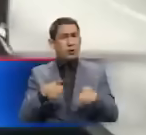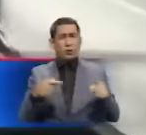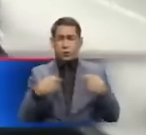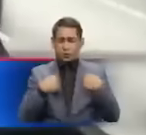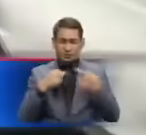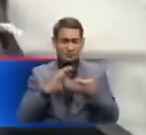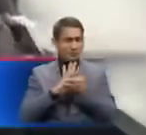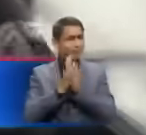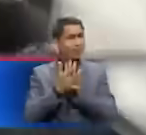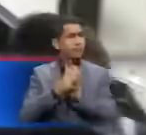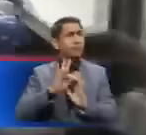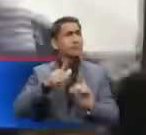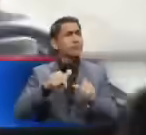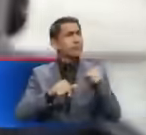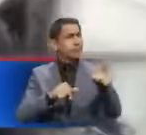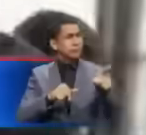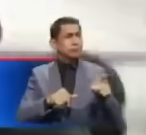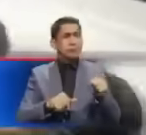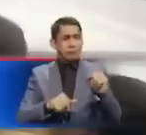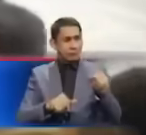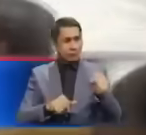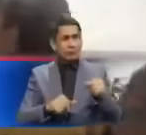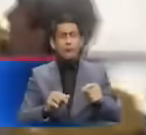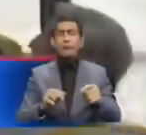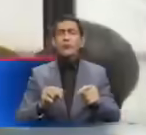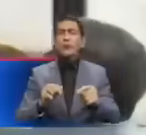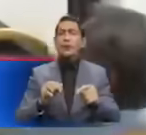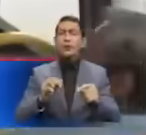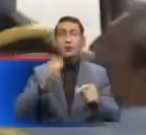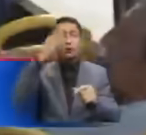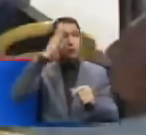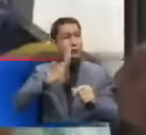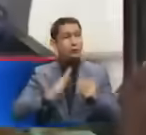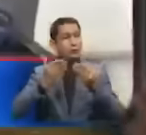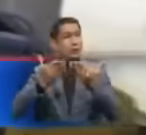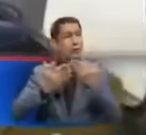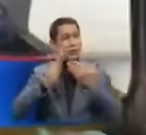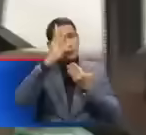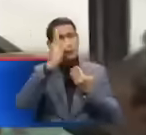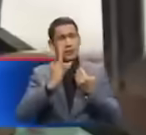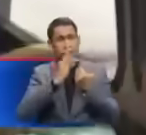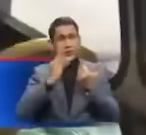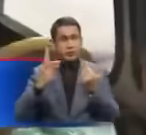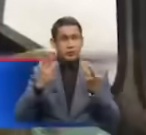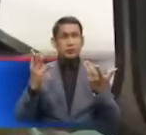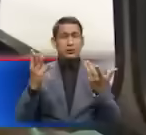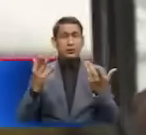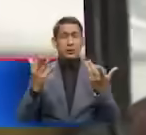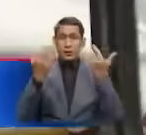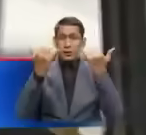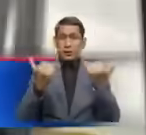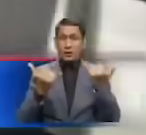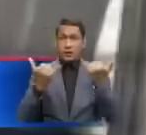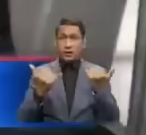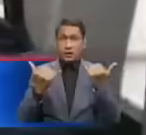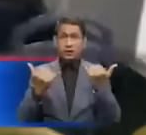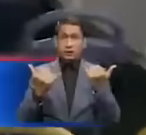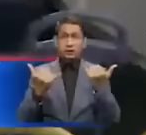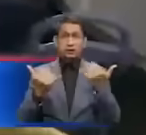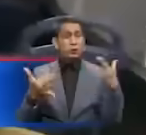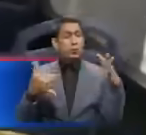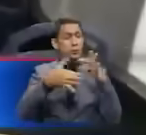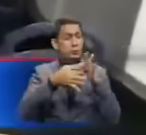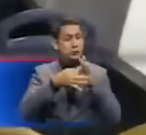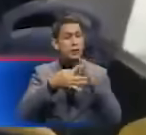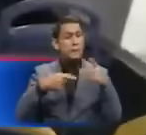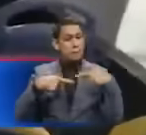Te agradezco de todo corazón que mi Dios lo llene de bendiciones. Y recuerda, todo lo que une la vida siembra cosecha. Todo lo que uno da de